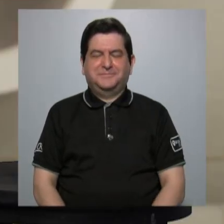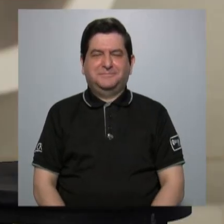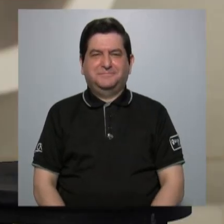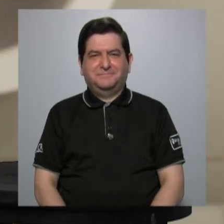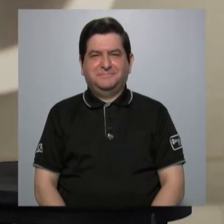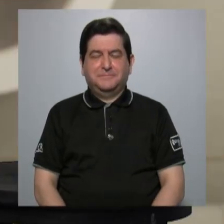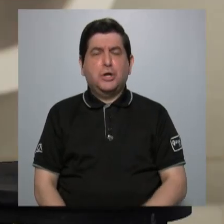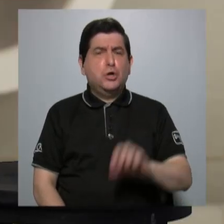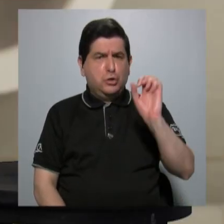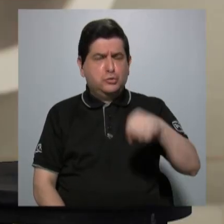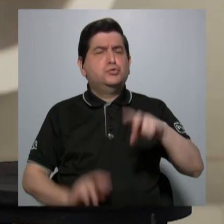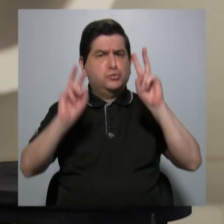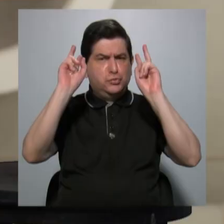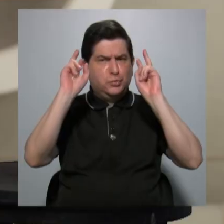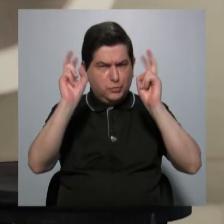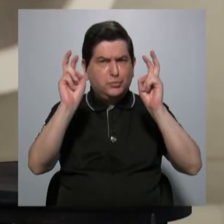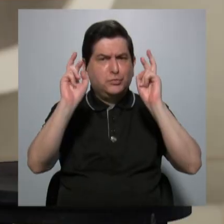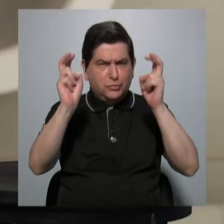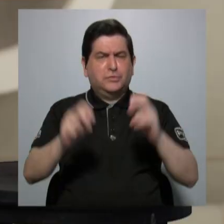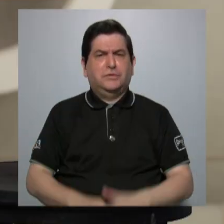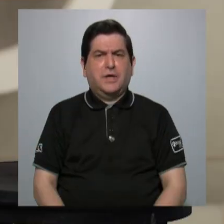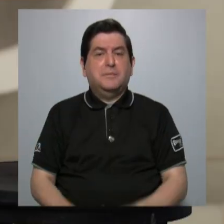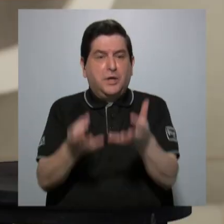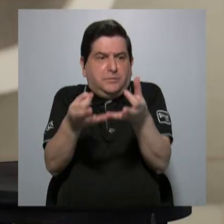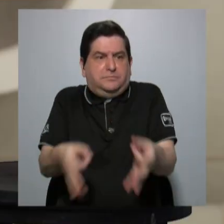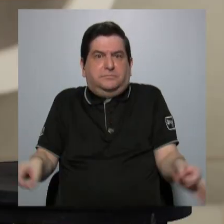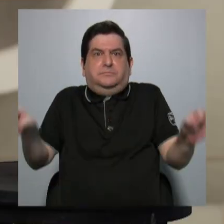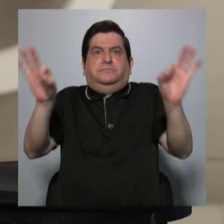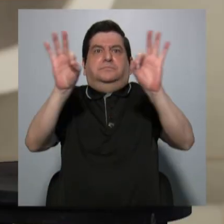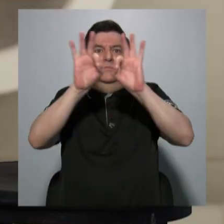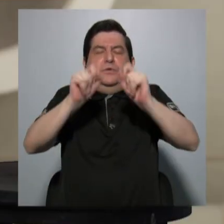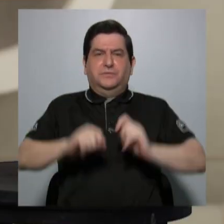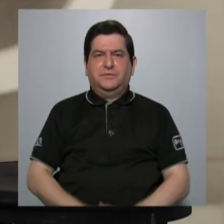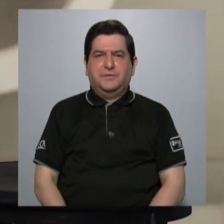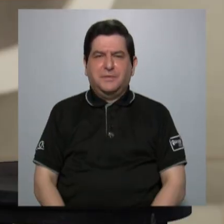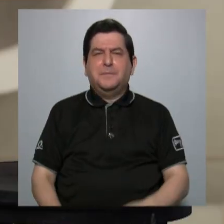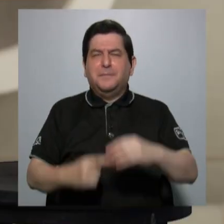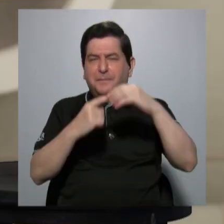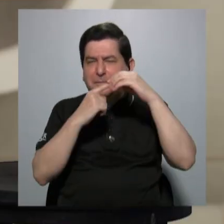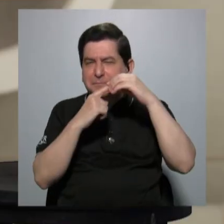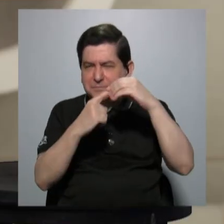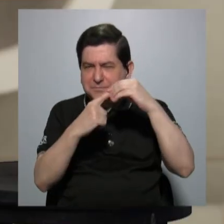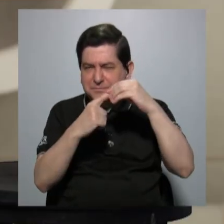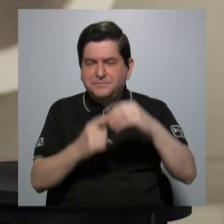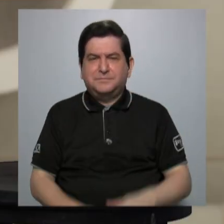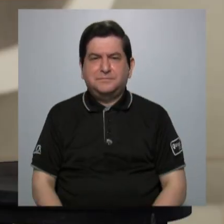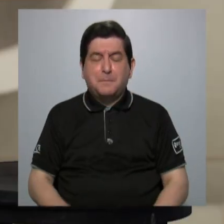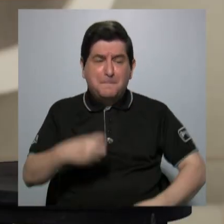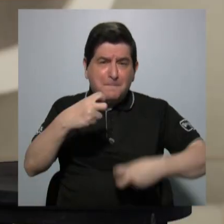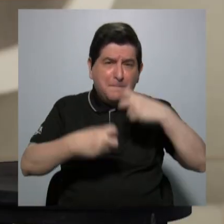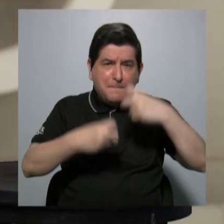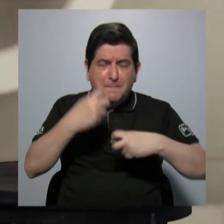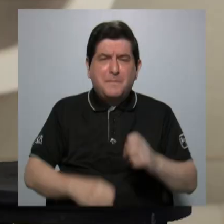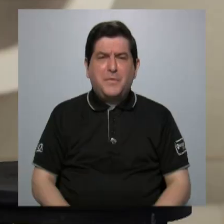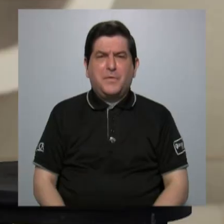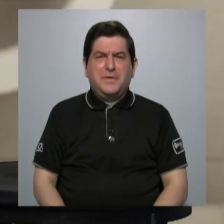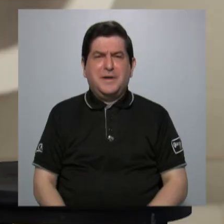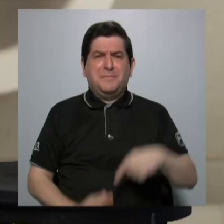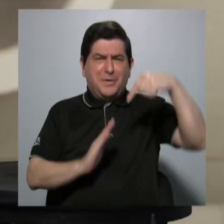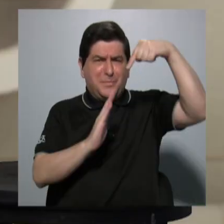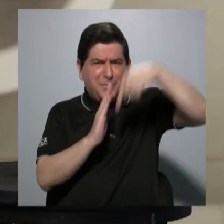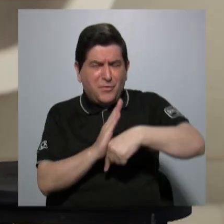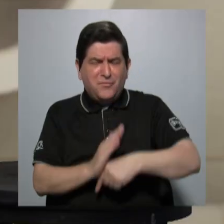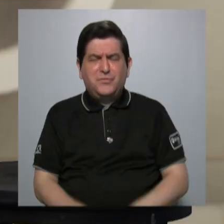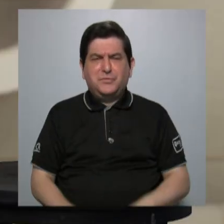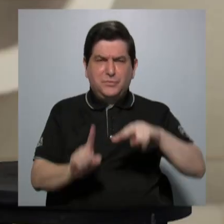audiencia, sí es un tema muy importante, máxime que hay un problema, hay un conflicto